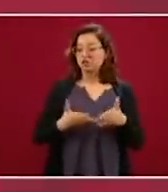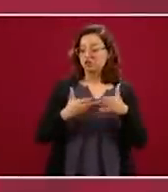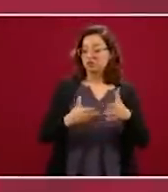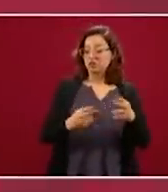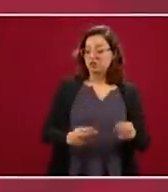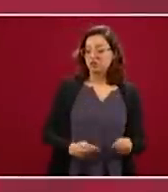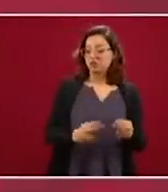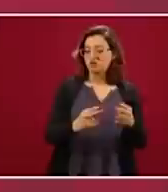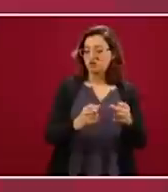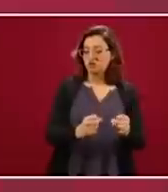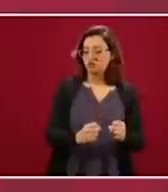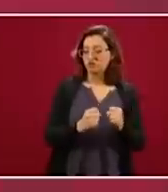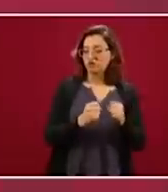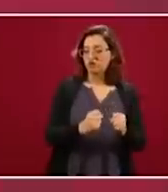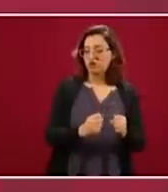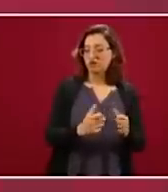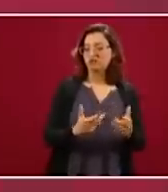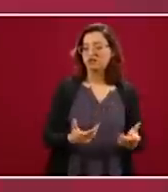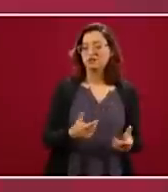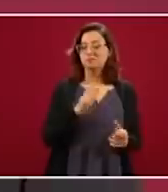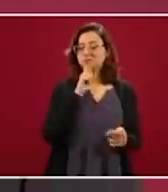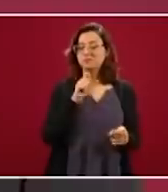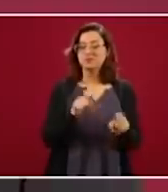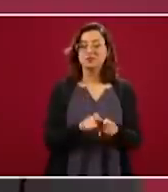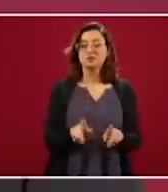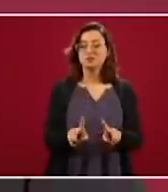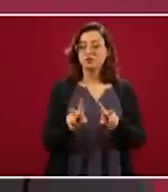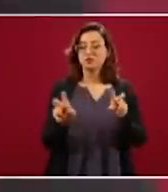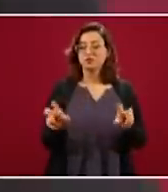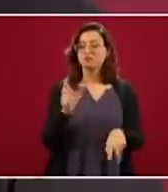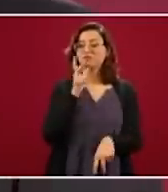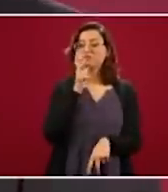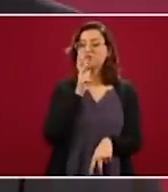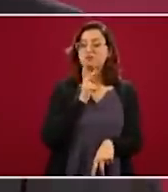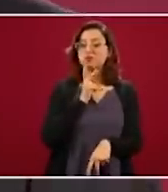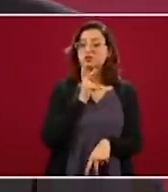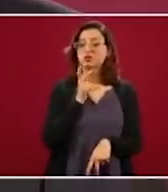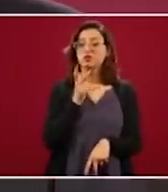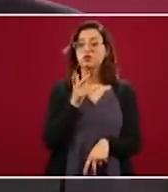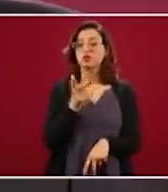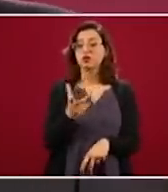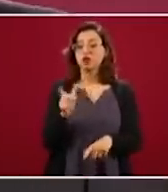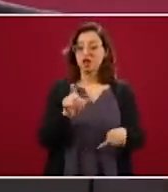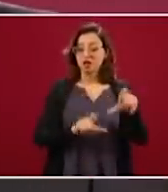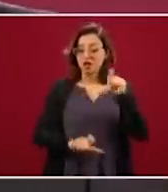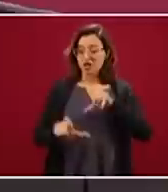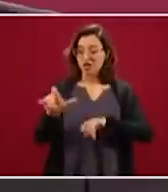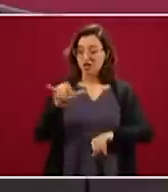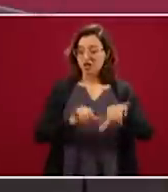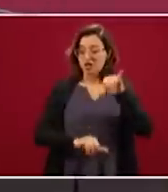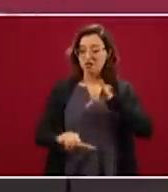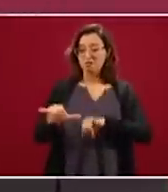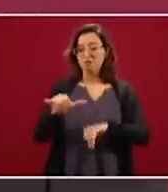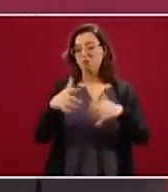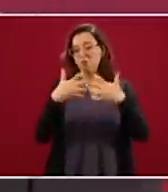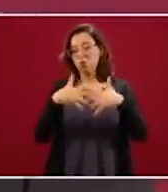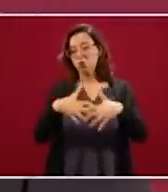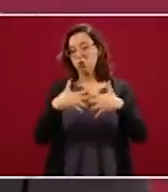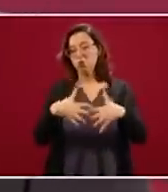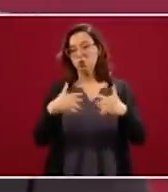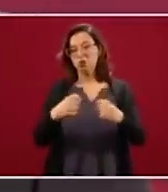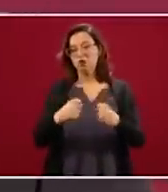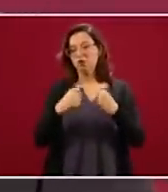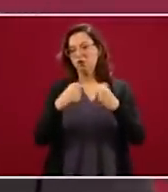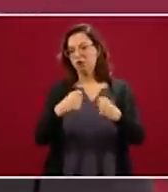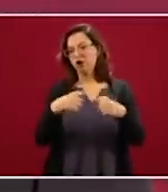como la petroquímica, que también era una industria